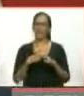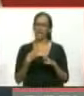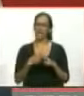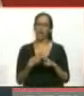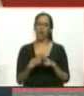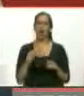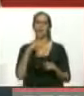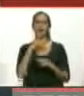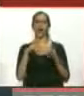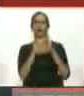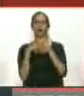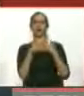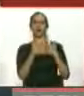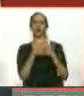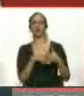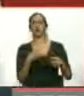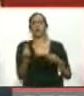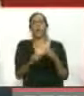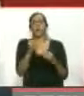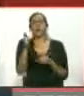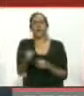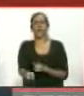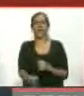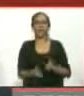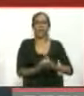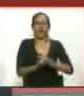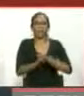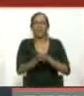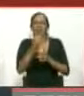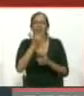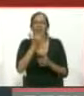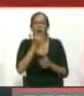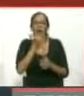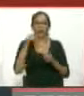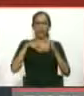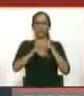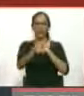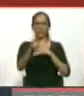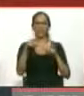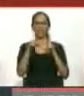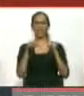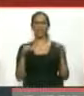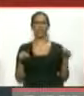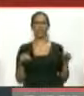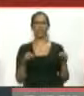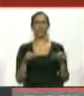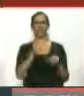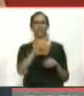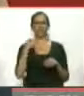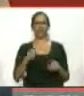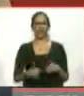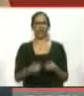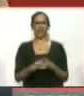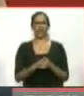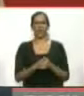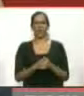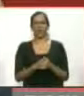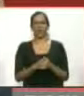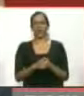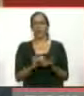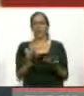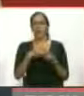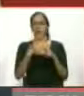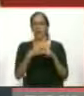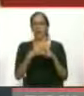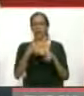política de eeuu que como ellos eran amigos que yo se equivocaron se metieron en territorio chino y pusieron en riesgo a su